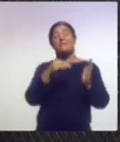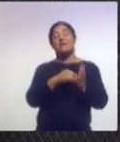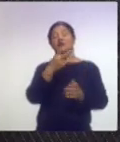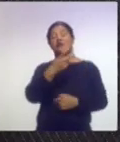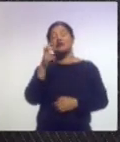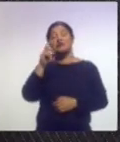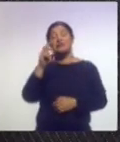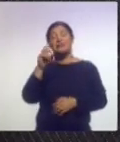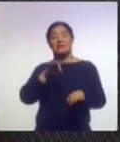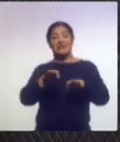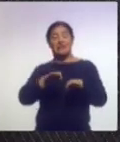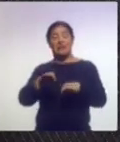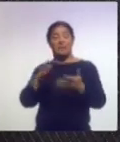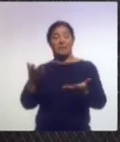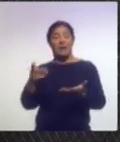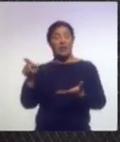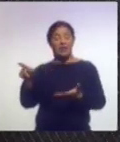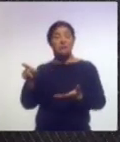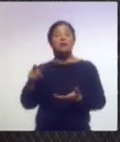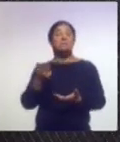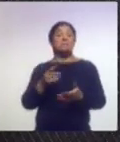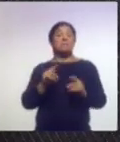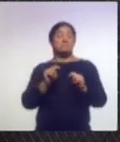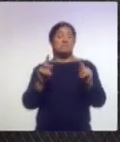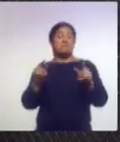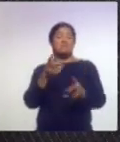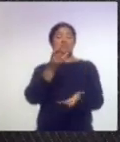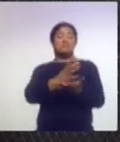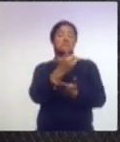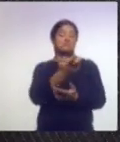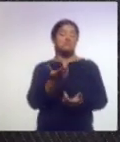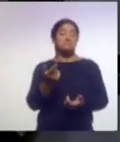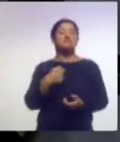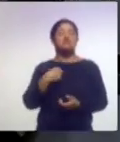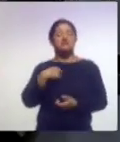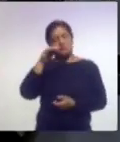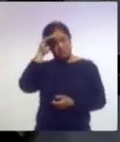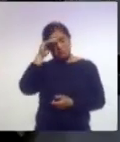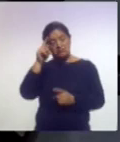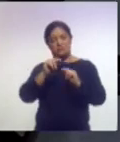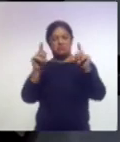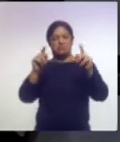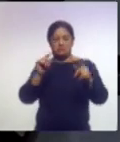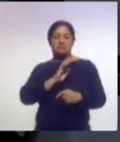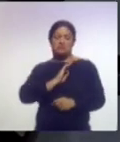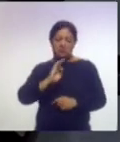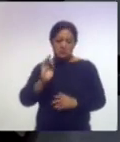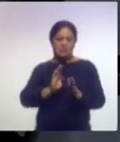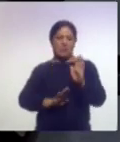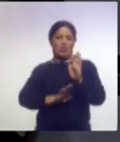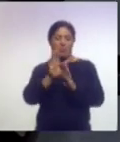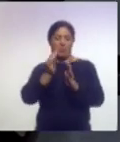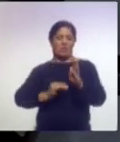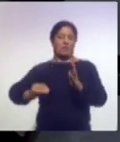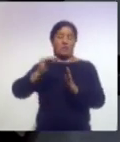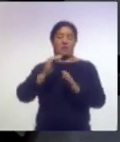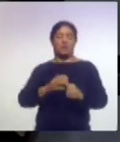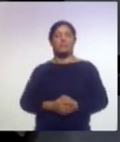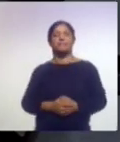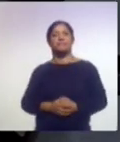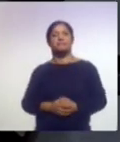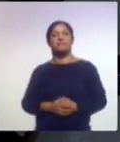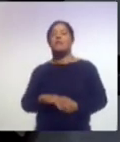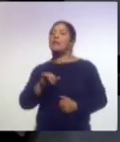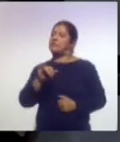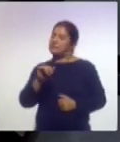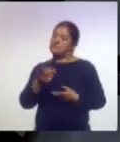creo que Tlaxcala puede aumentar el número de participación. Por supuesto, hay mucha calidad periodística aquí en